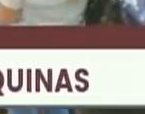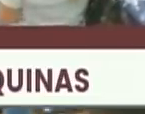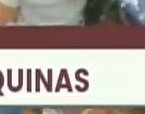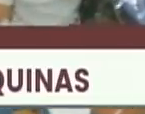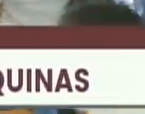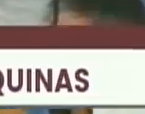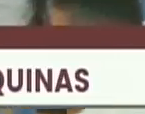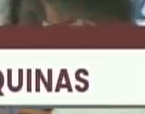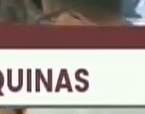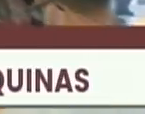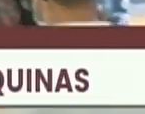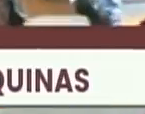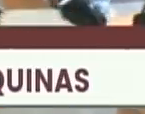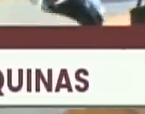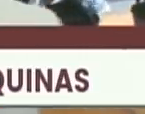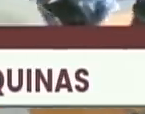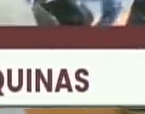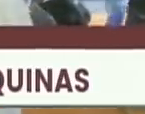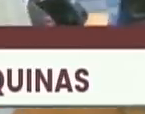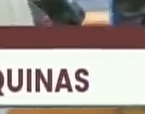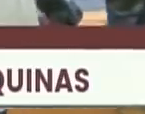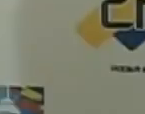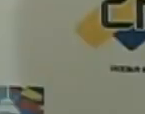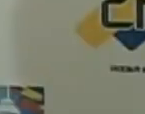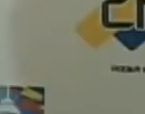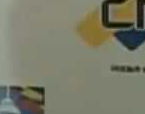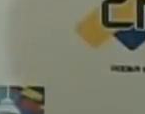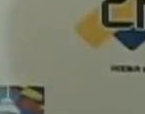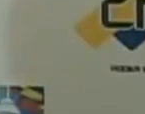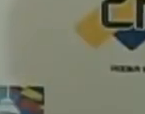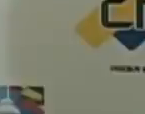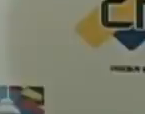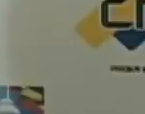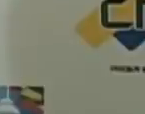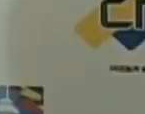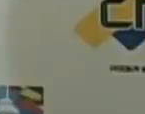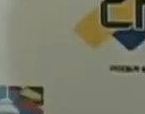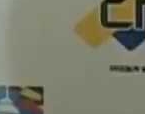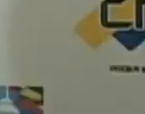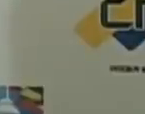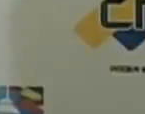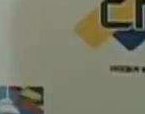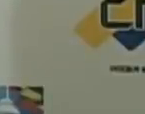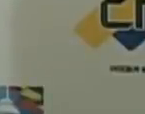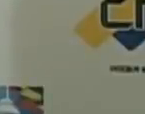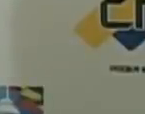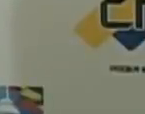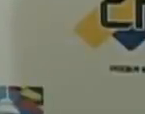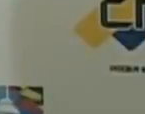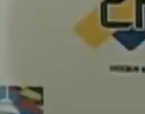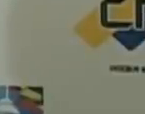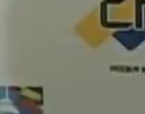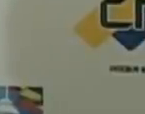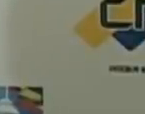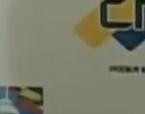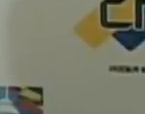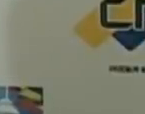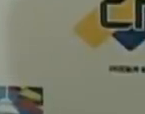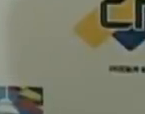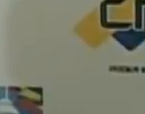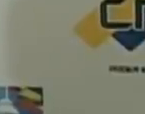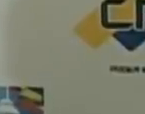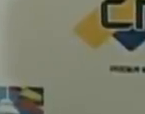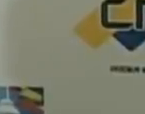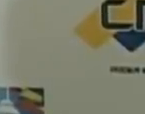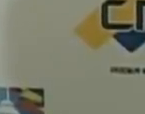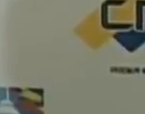que van a medirse en estas elecciones parlamentarias. Bien, muchísimas gracias por el contacto informativo. Lo establecemos desde